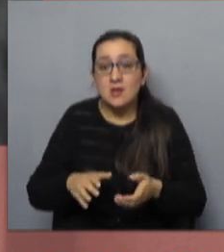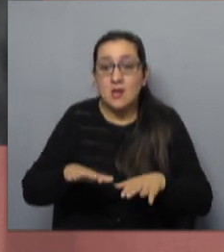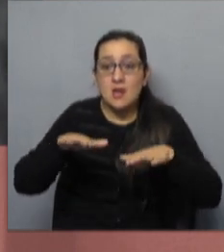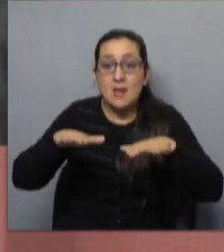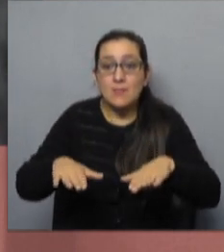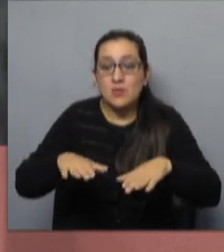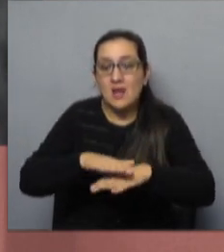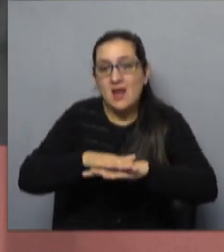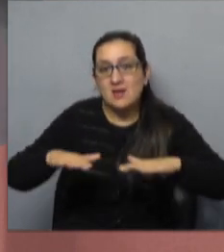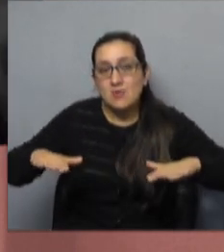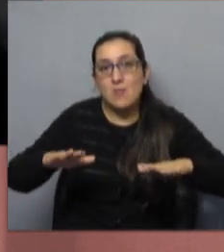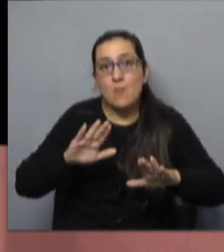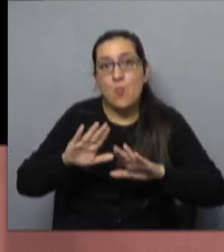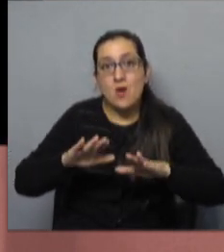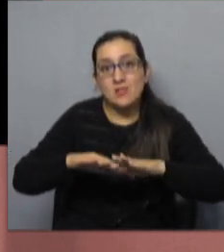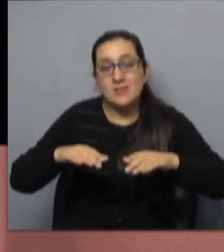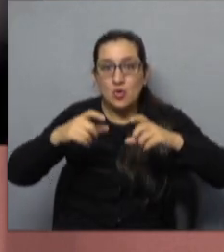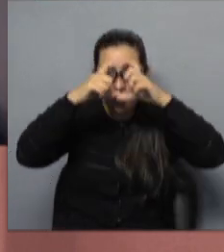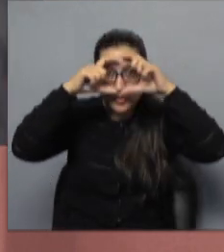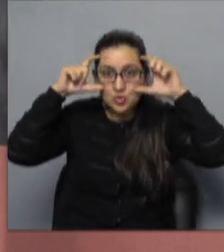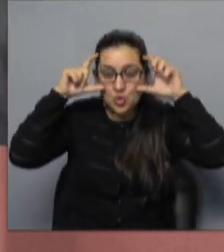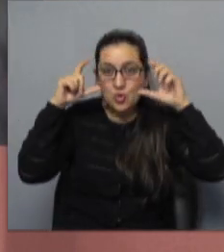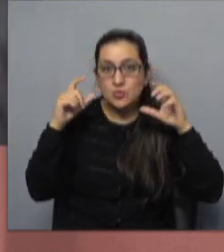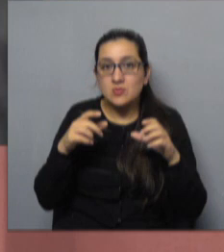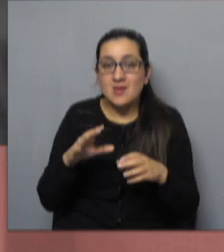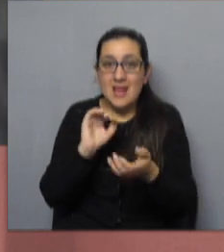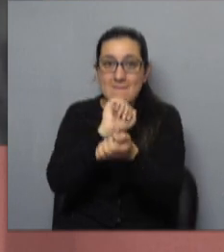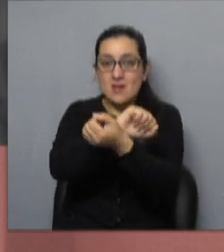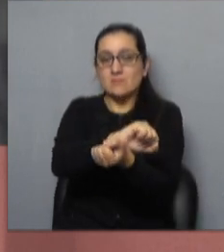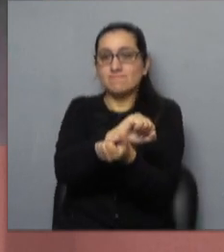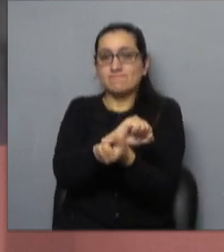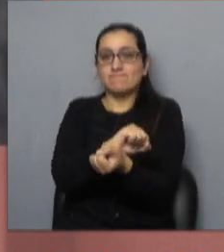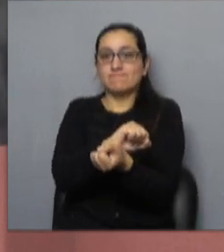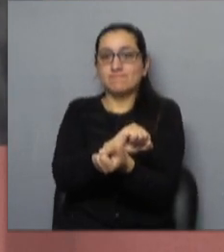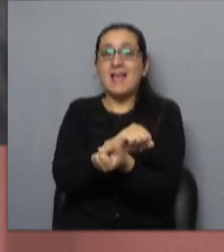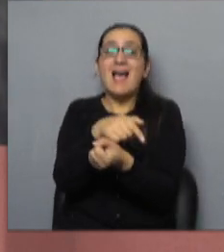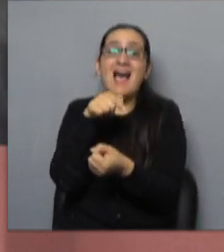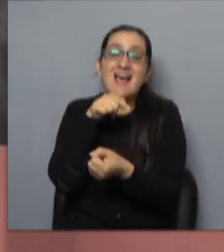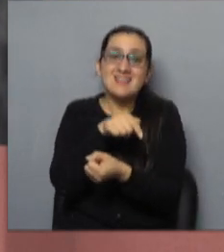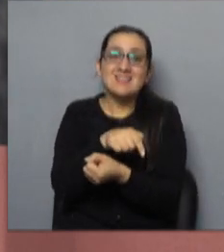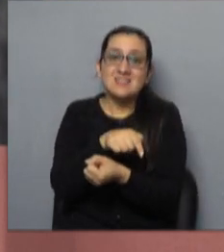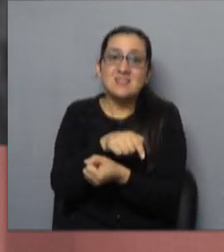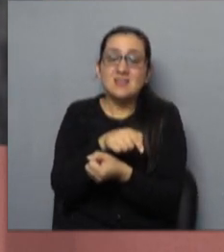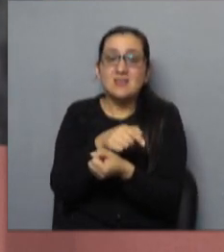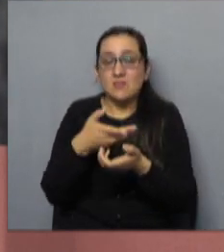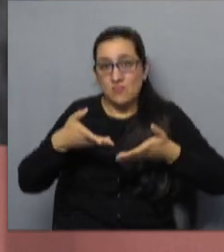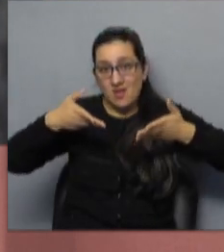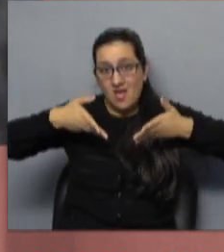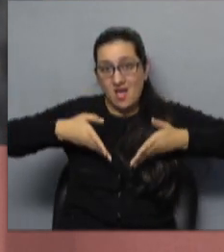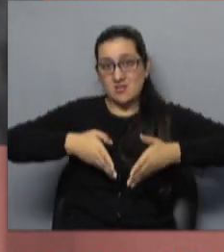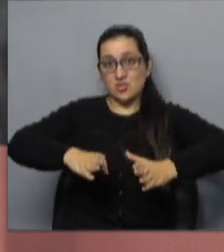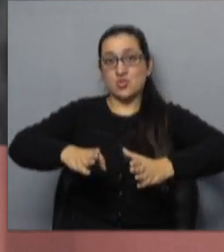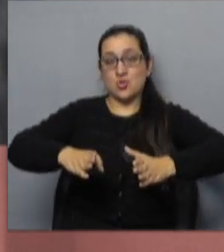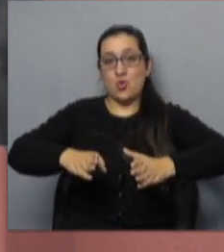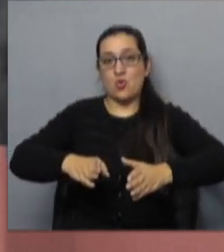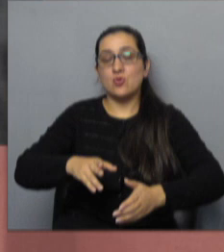de metal con los ojos vendados y las manos atadas. Y así es el parto